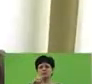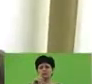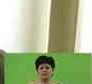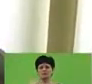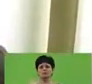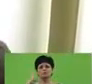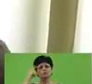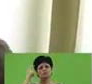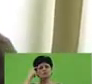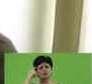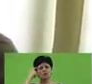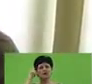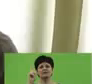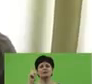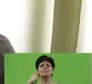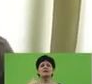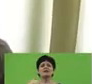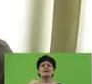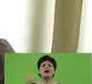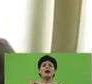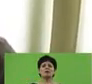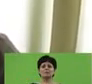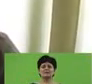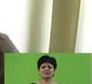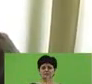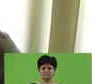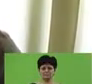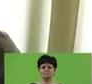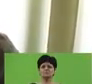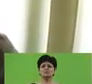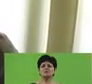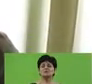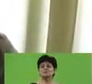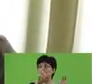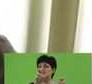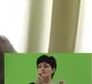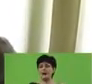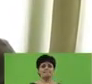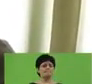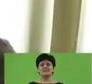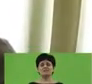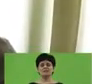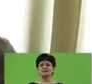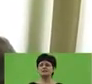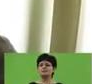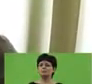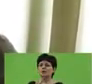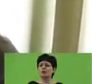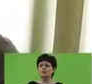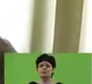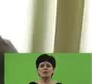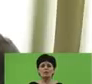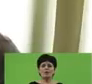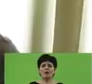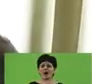psicóloga social, psicodramatista y acompañante terapéutico. Y bueno, es un tema apasionante donde se descubren continuamente